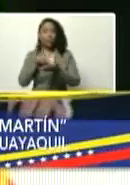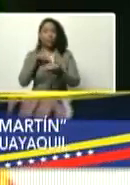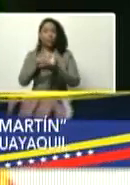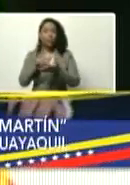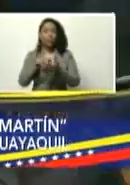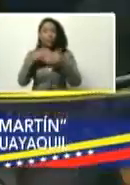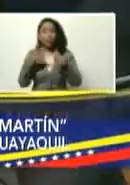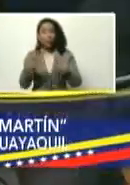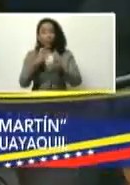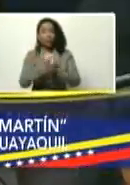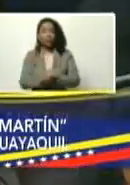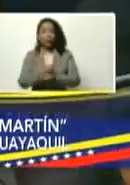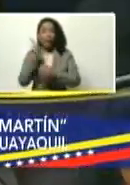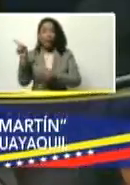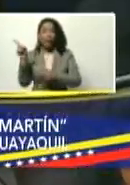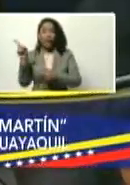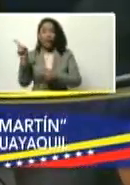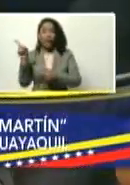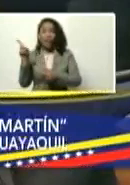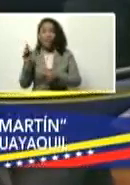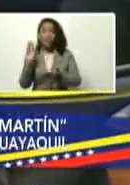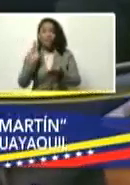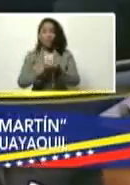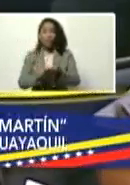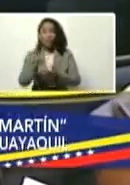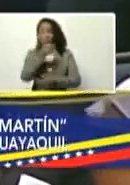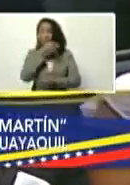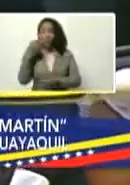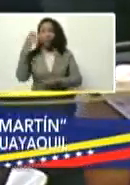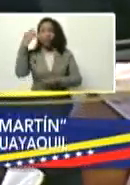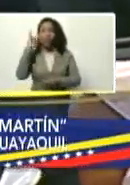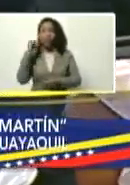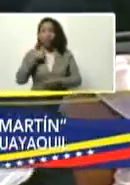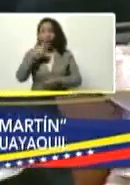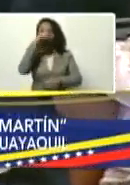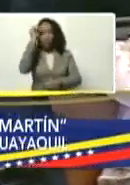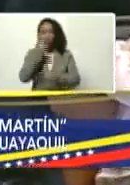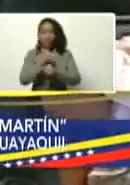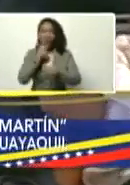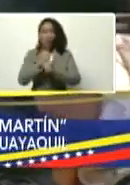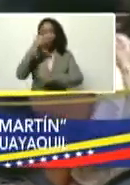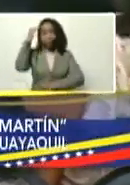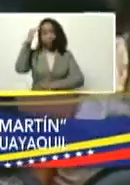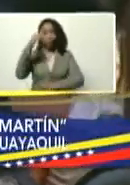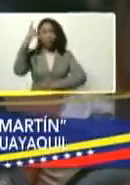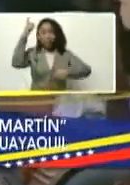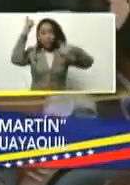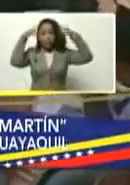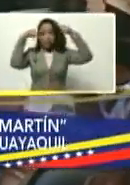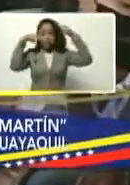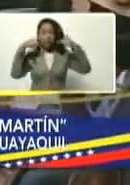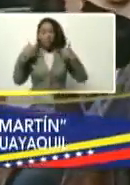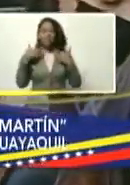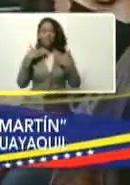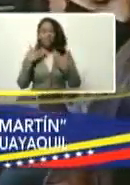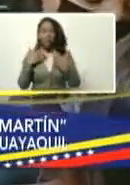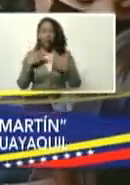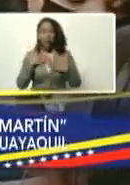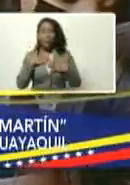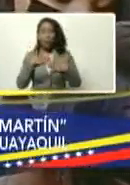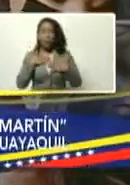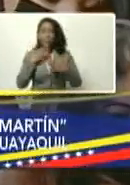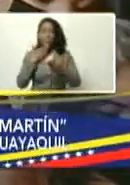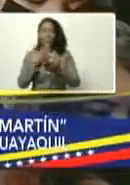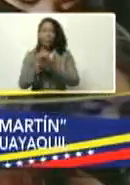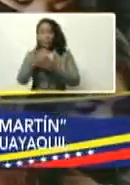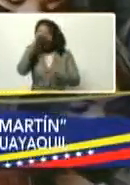que esa posibilidad extraordinaria que tuve de trabajar con el comandante Chávez me permitió participar